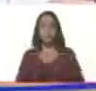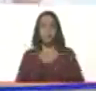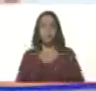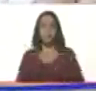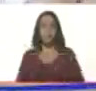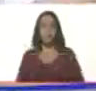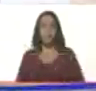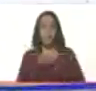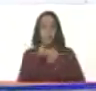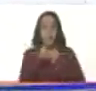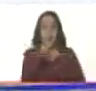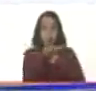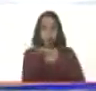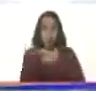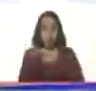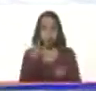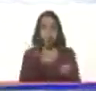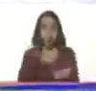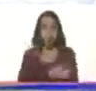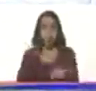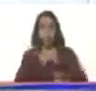le digo a ustedes, mis hermanos del movimiento